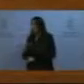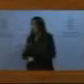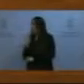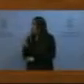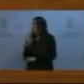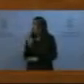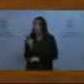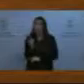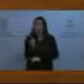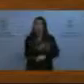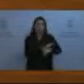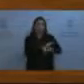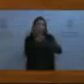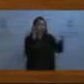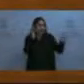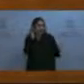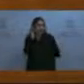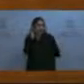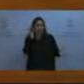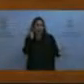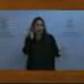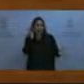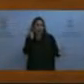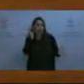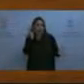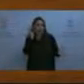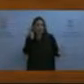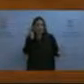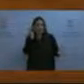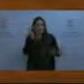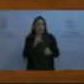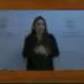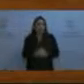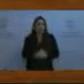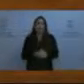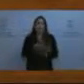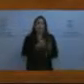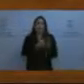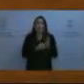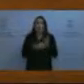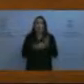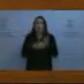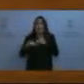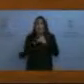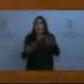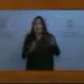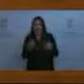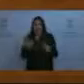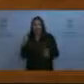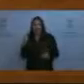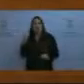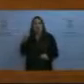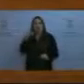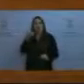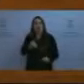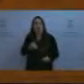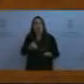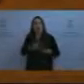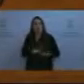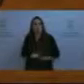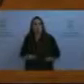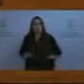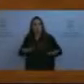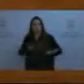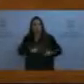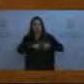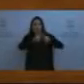La consejera que lleva en el planes de calidad del aire más de 1 año de demora en la revisión de los planes de